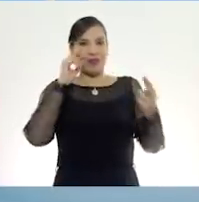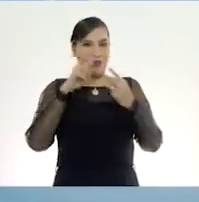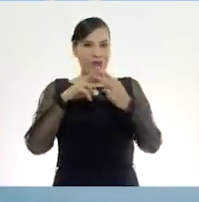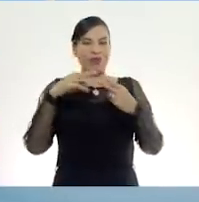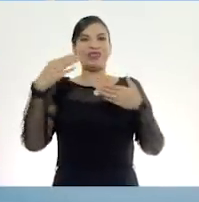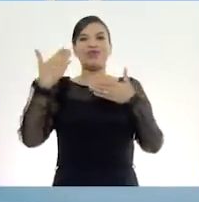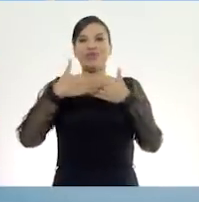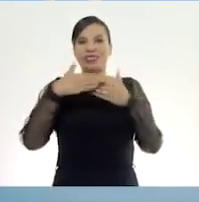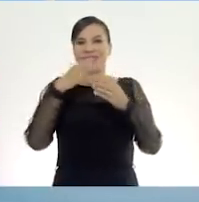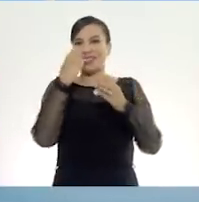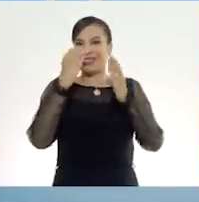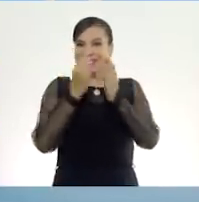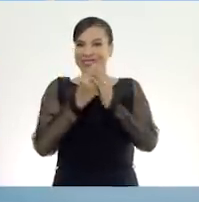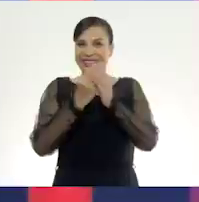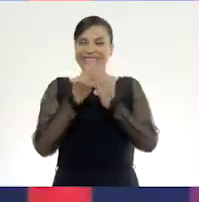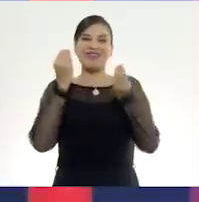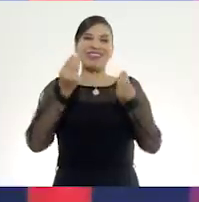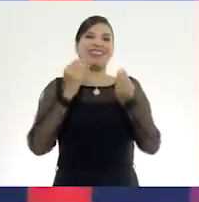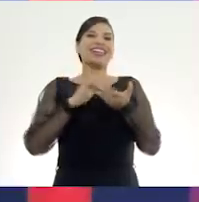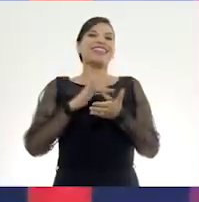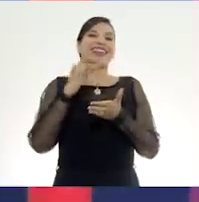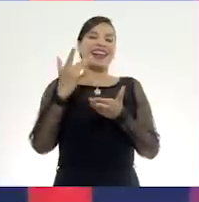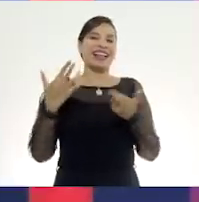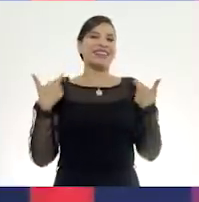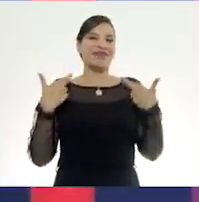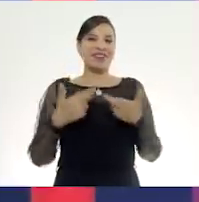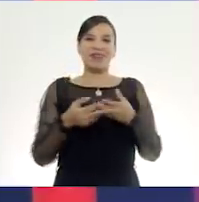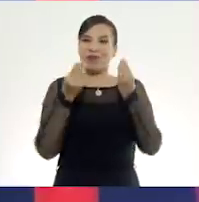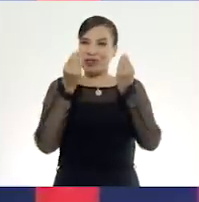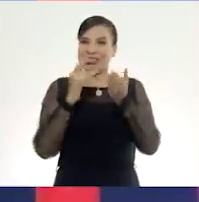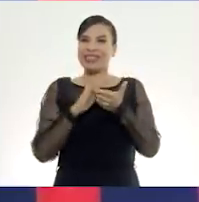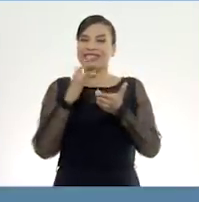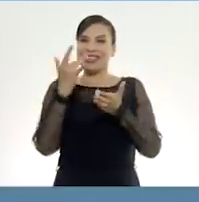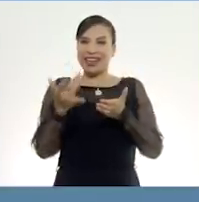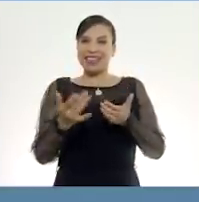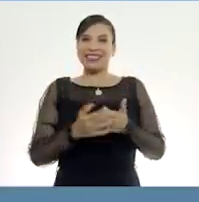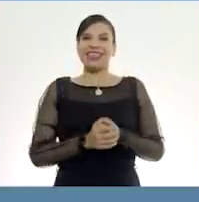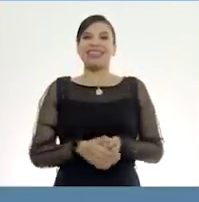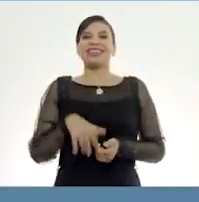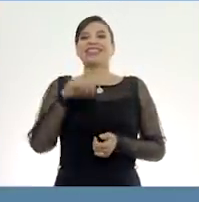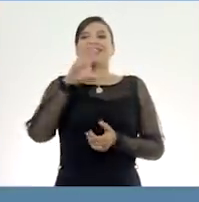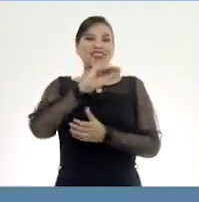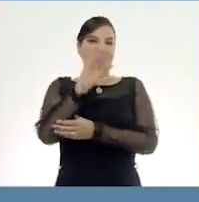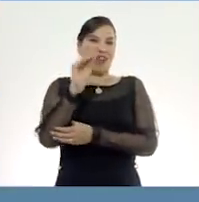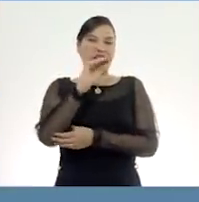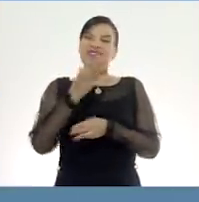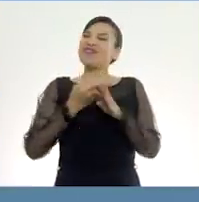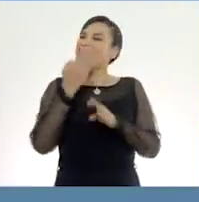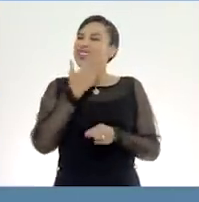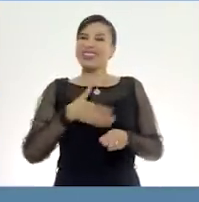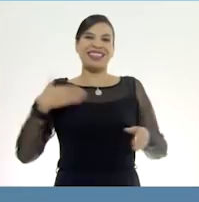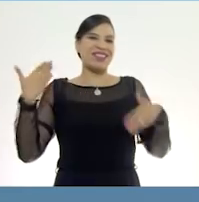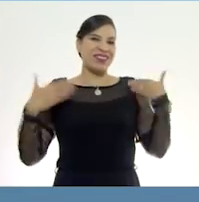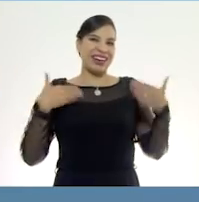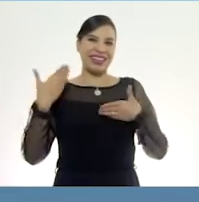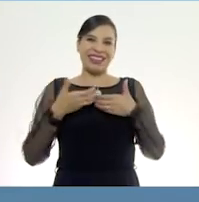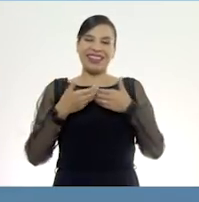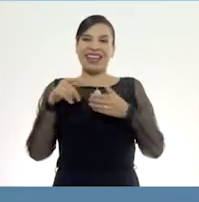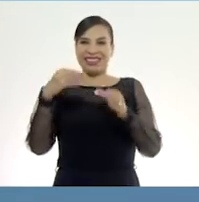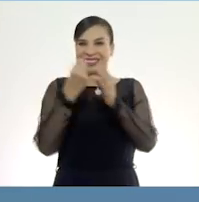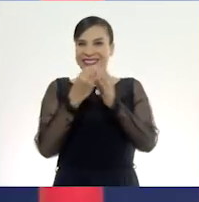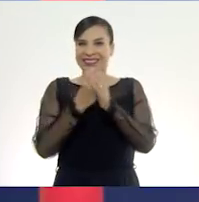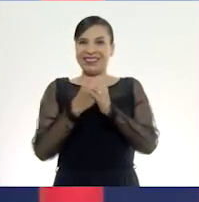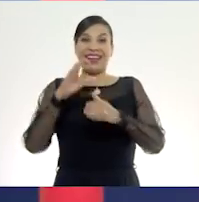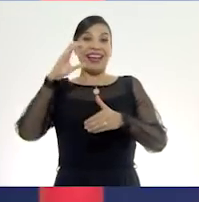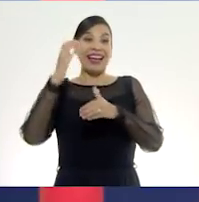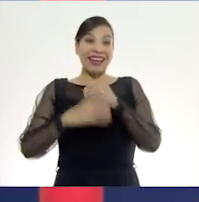nuestra próxima clase. Muchísimas gracias, profesor. Muchísimas gracias, Ton. Estuvo muy divertida la clase.